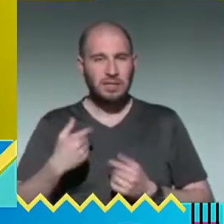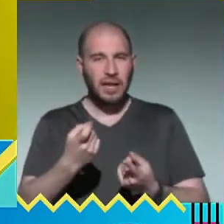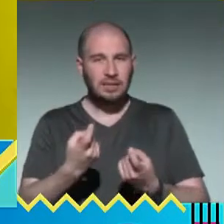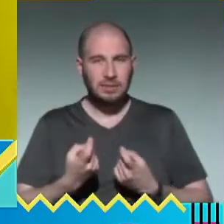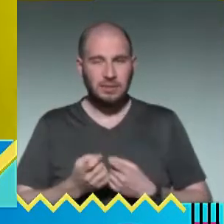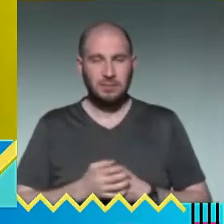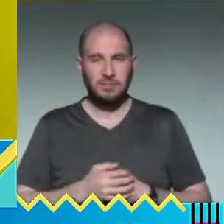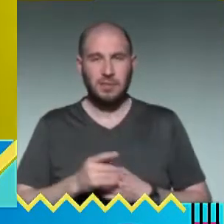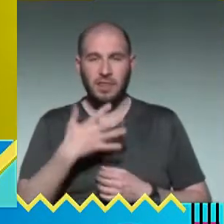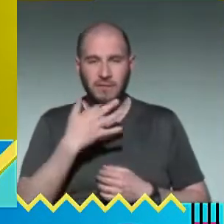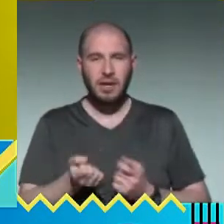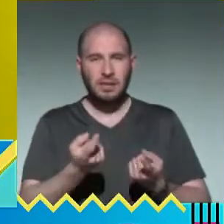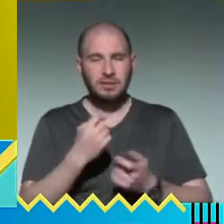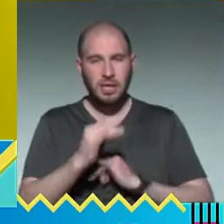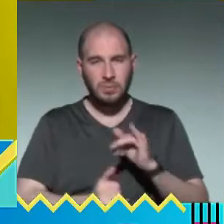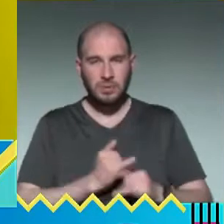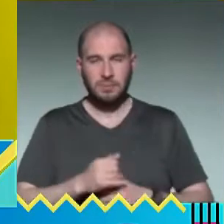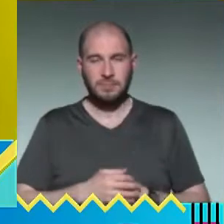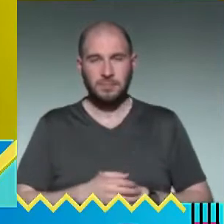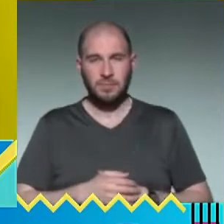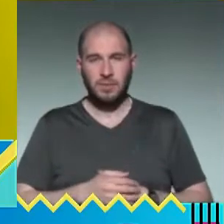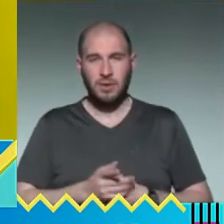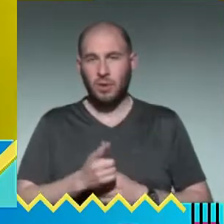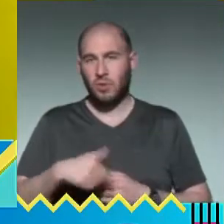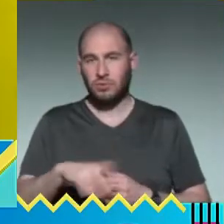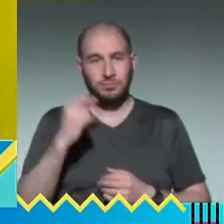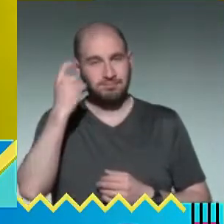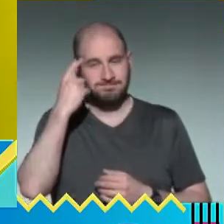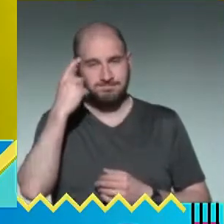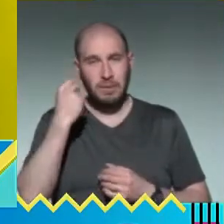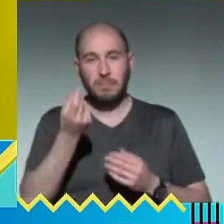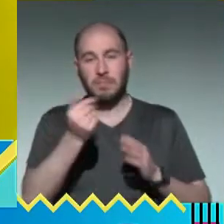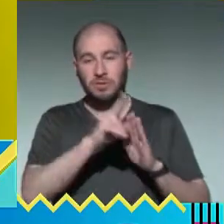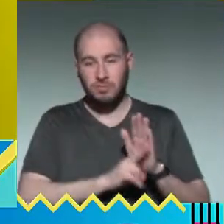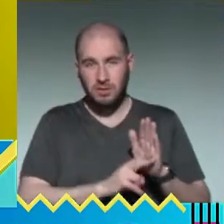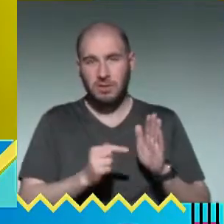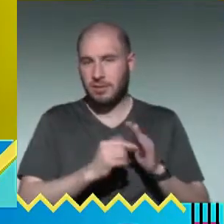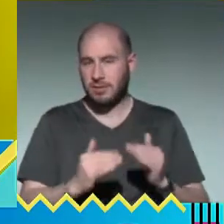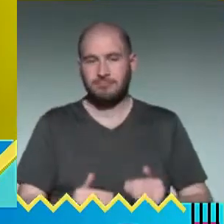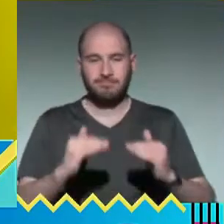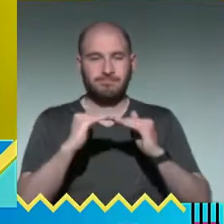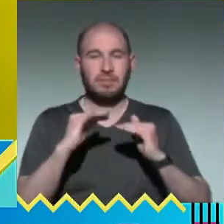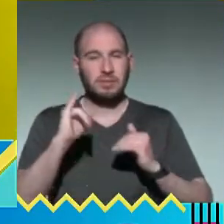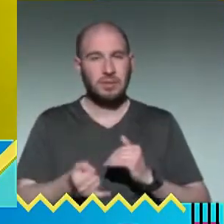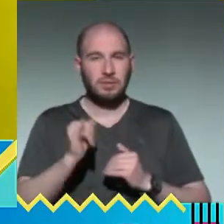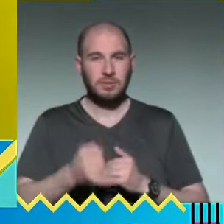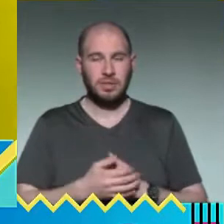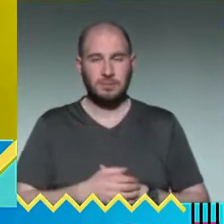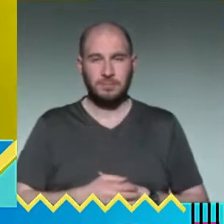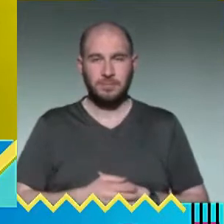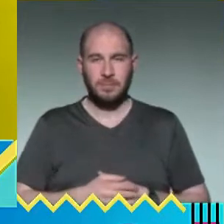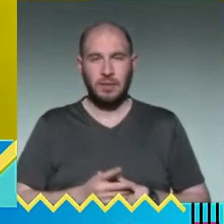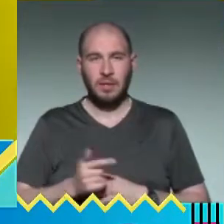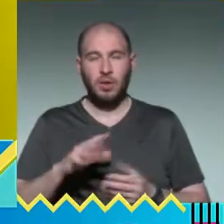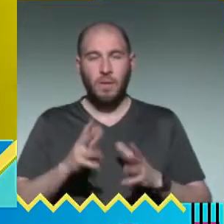necesita este sinceramiento de que tenemos que aprender a que el presupuesto tiene que ser equilibrado y esto tiene que ser visto